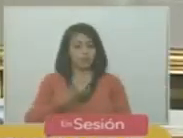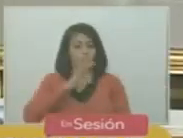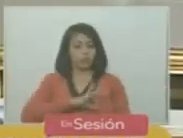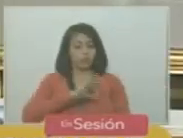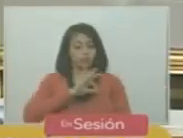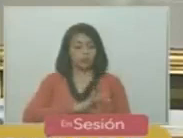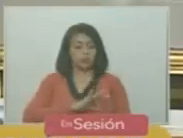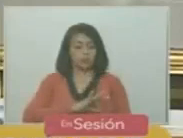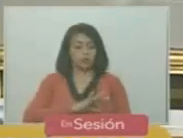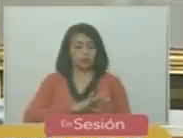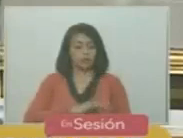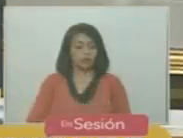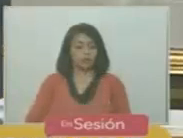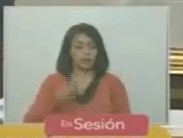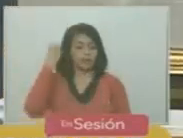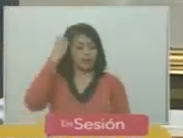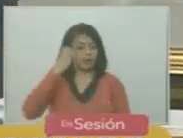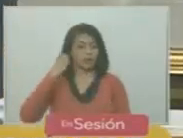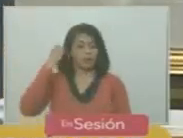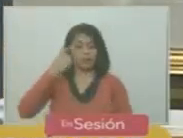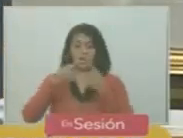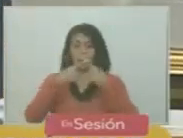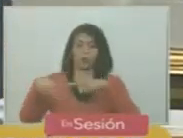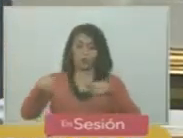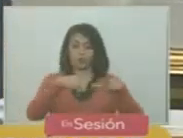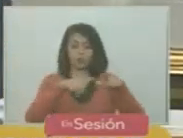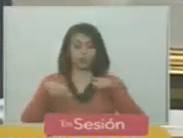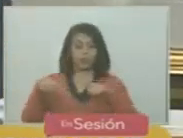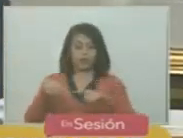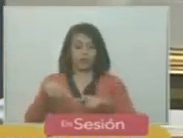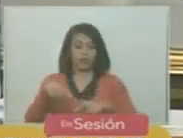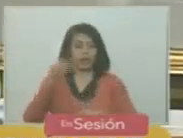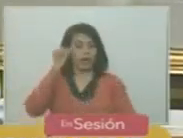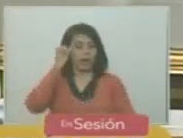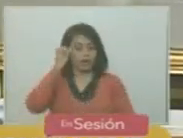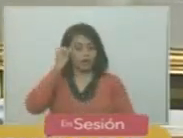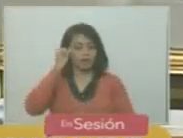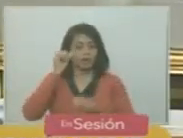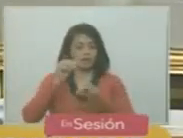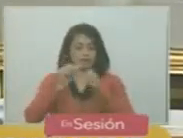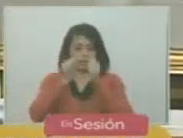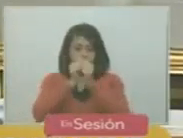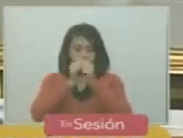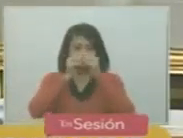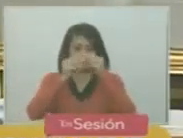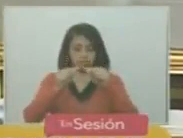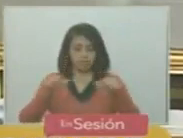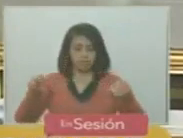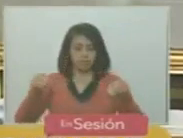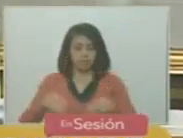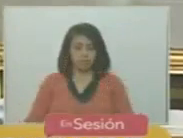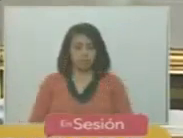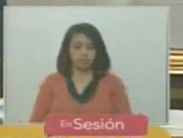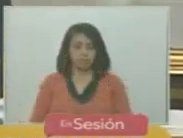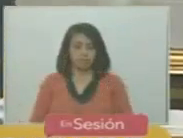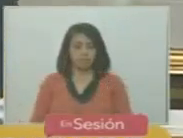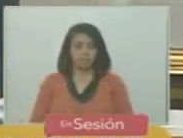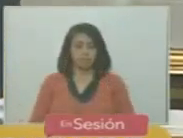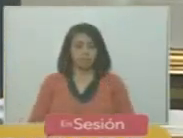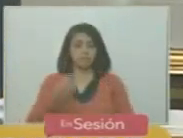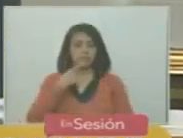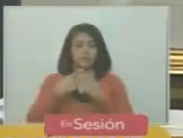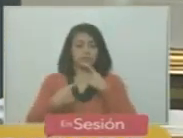socialismo de Europa y de otras partes de Asia y del continente americano. Chávez